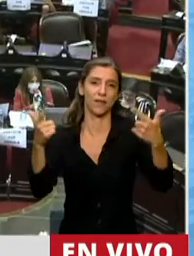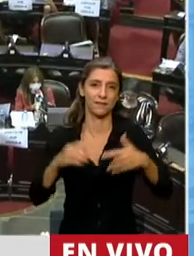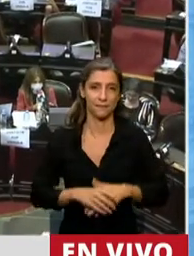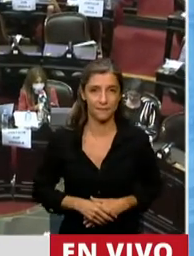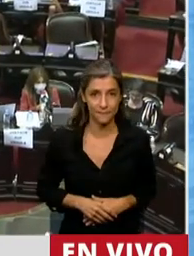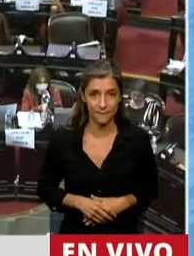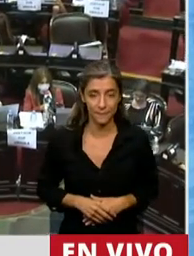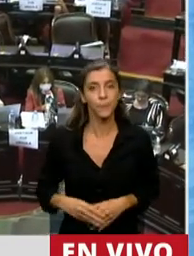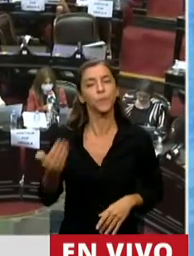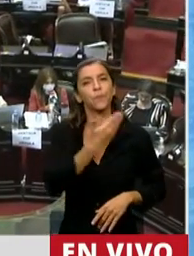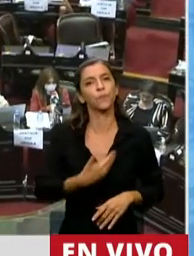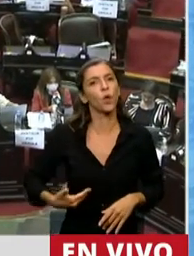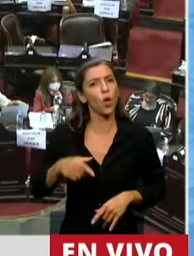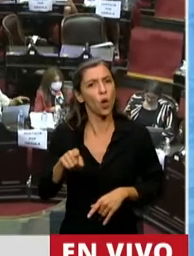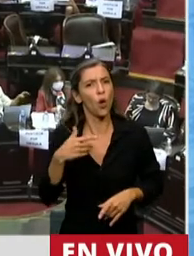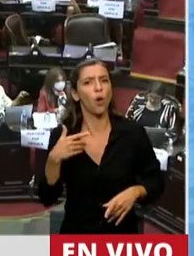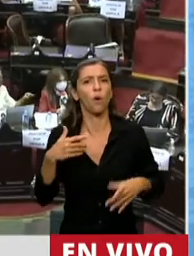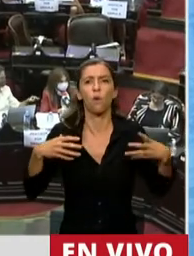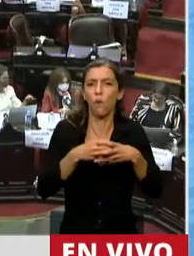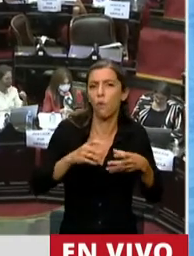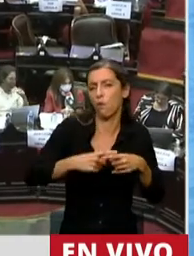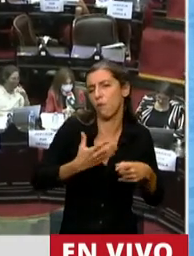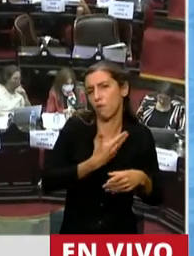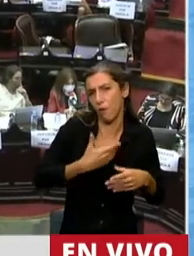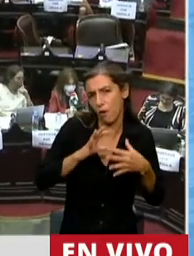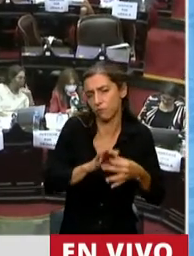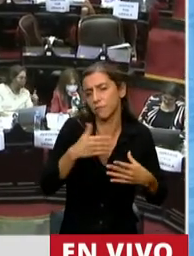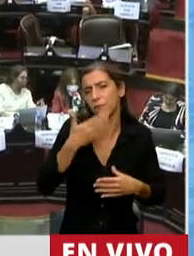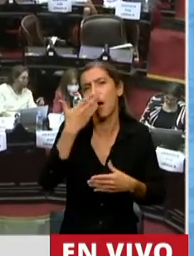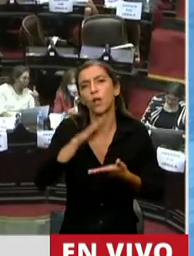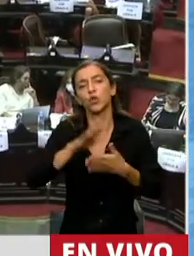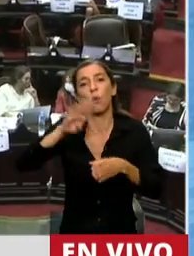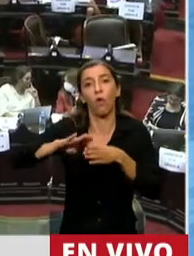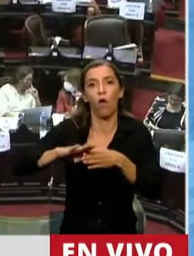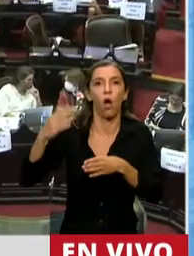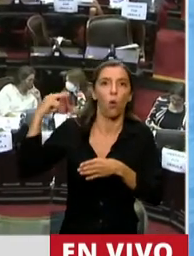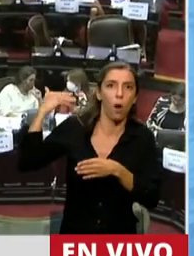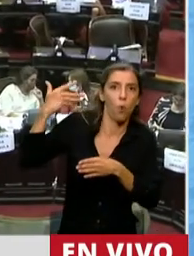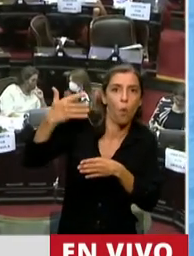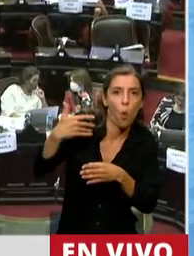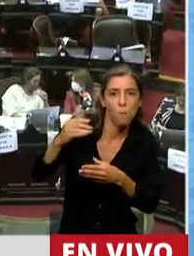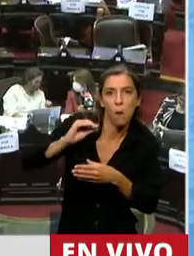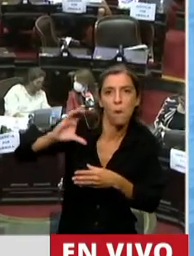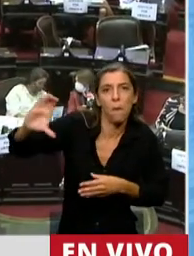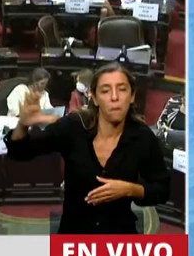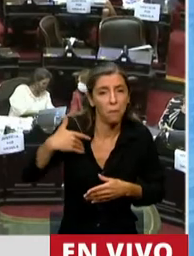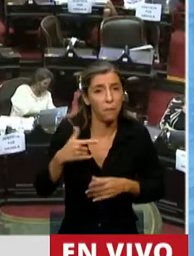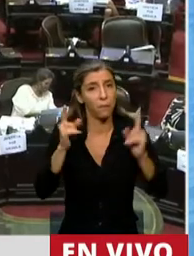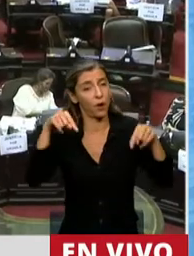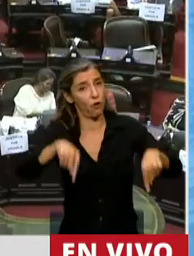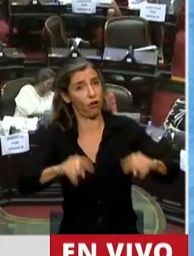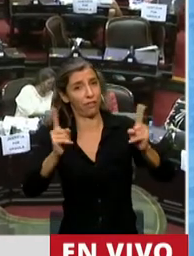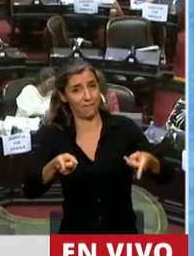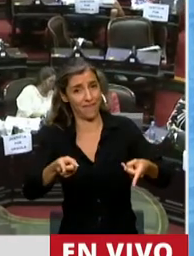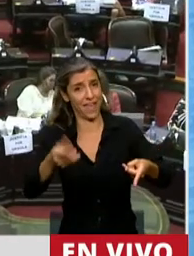El oficialismo habla de deuda, habla de la deuda contraída, ahora no habla de la deuda que está contrayendo hoy, que también es